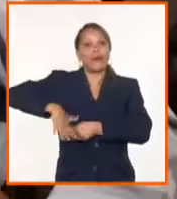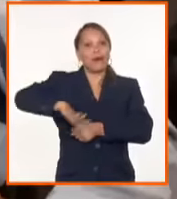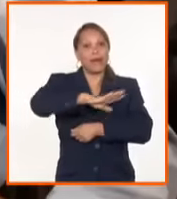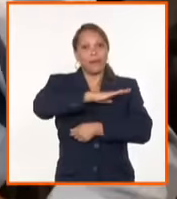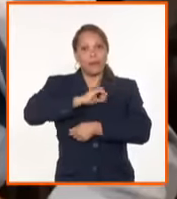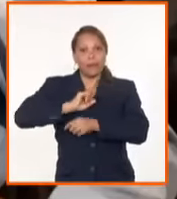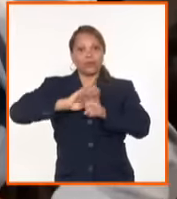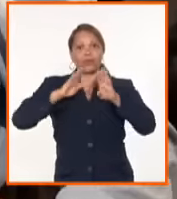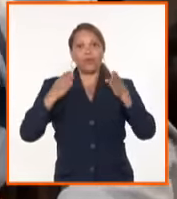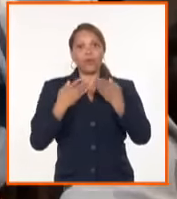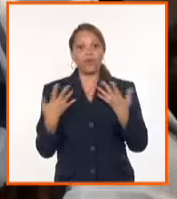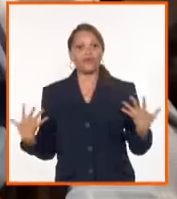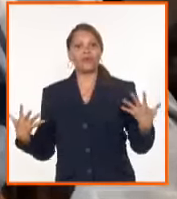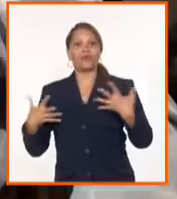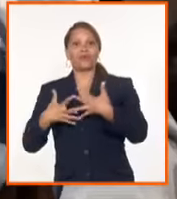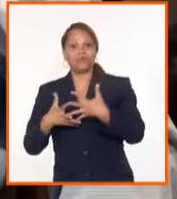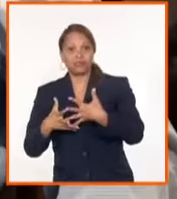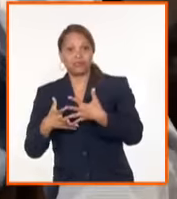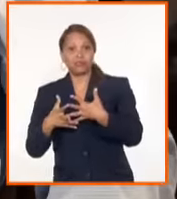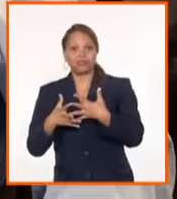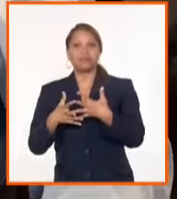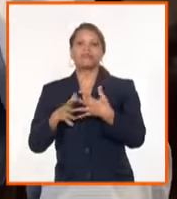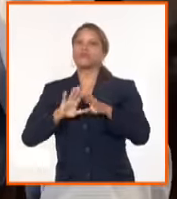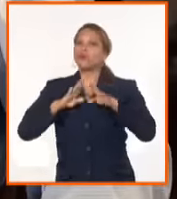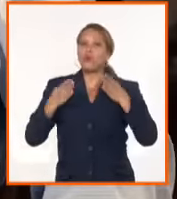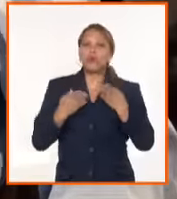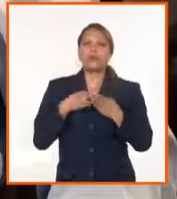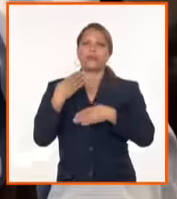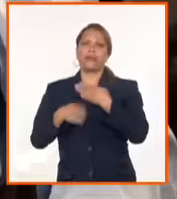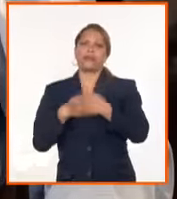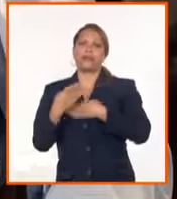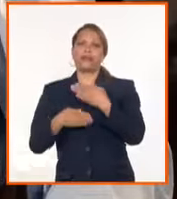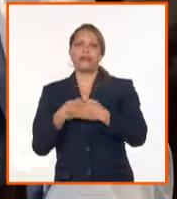situación de más desventaja. Todos son problemas